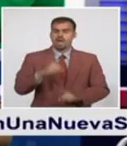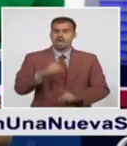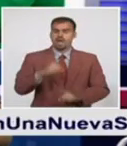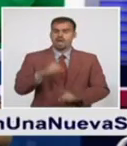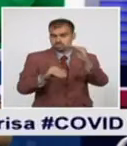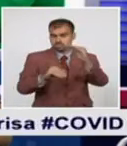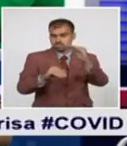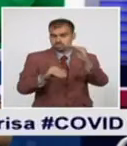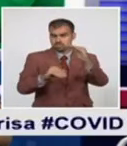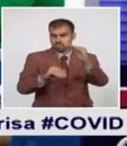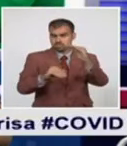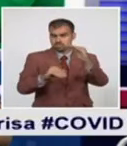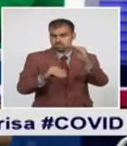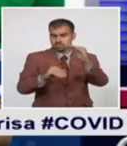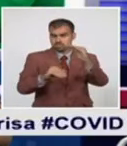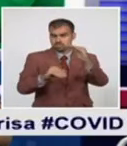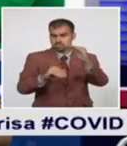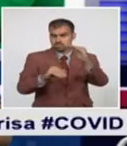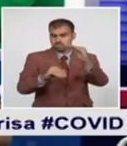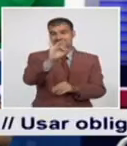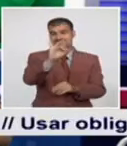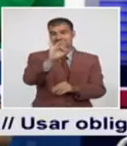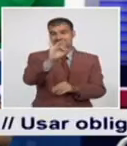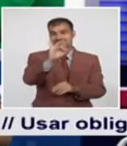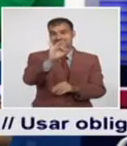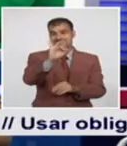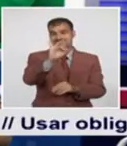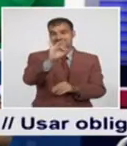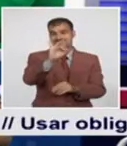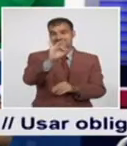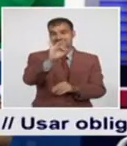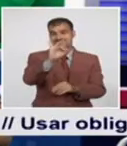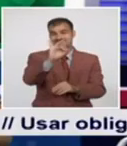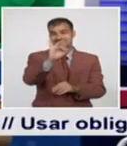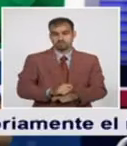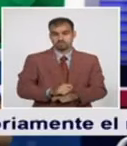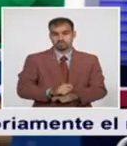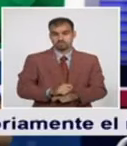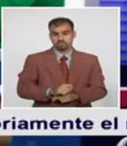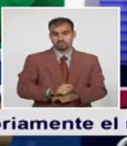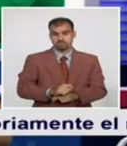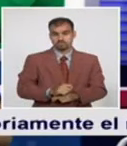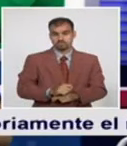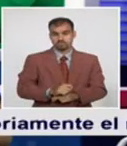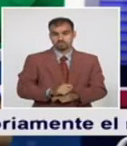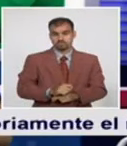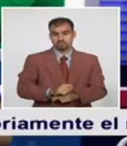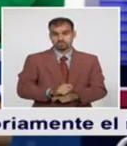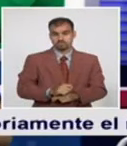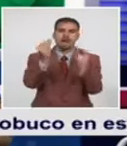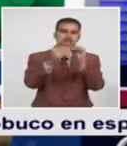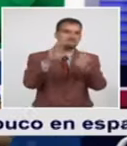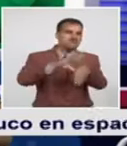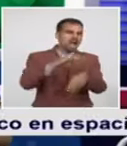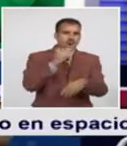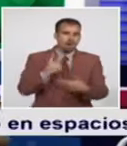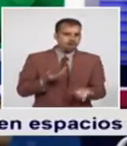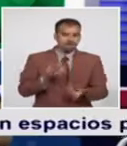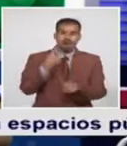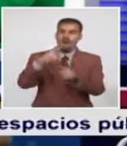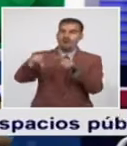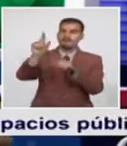728, todos contactos de casos confirmados, promediando 11,1